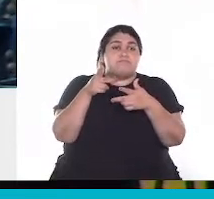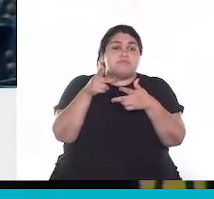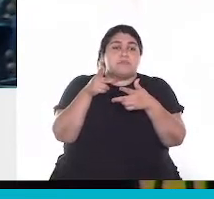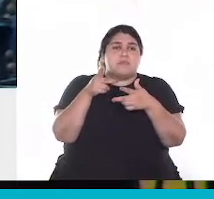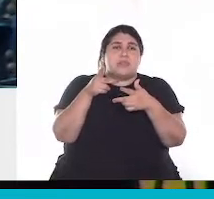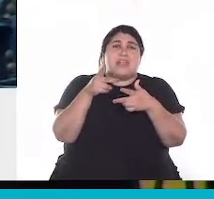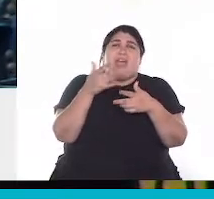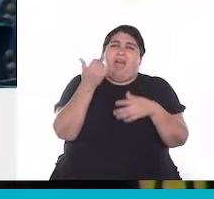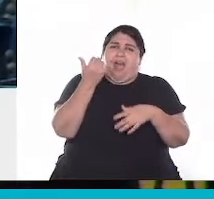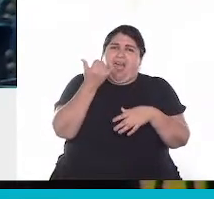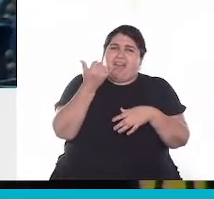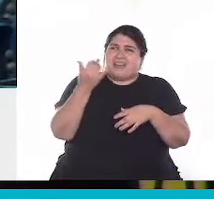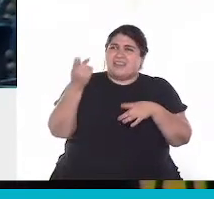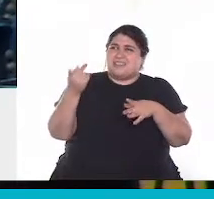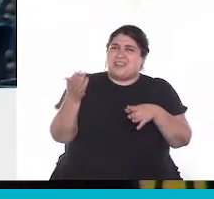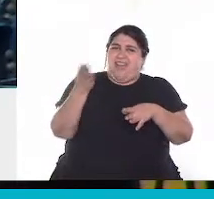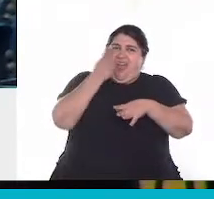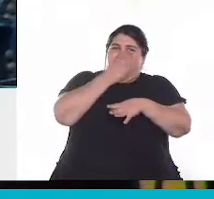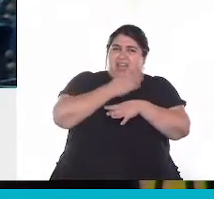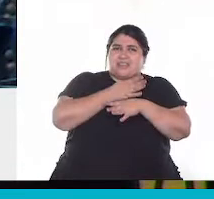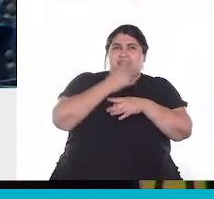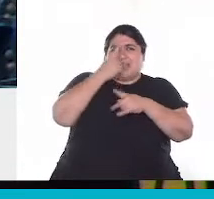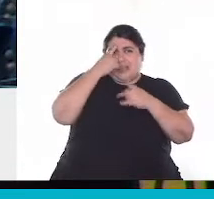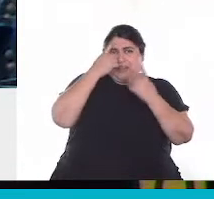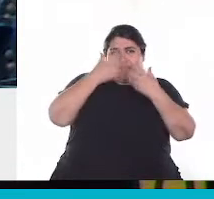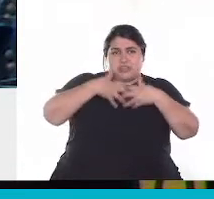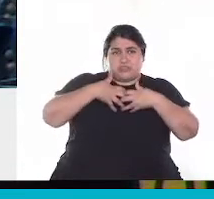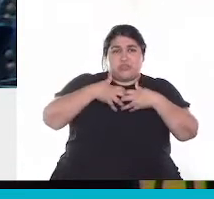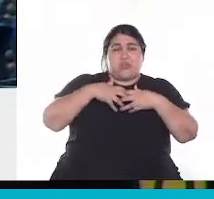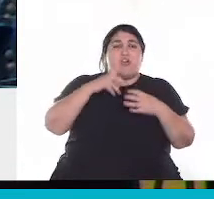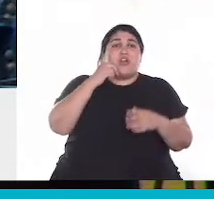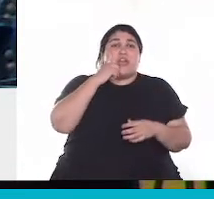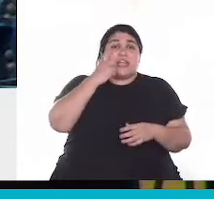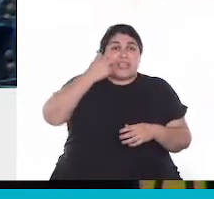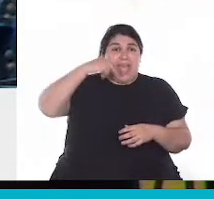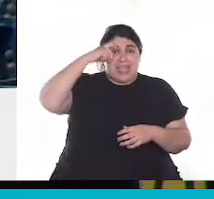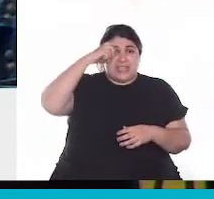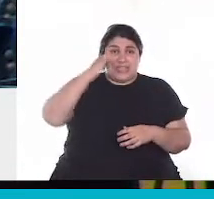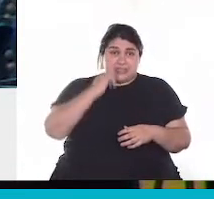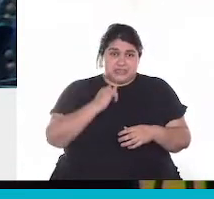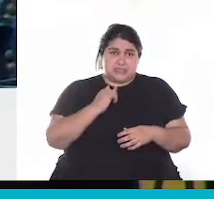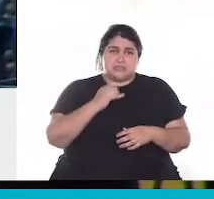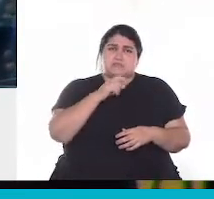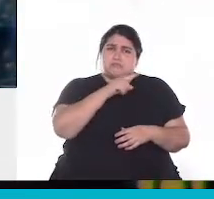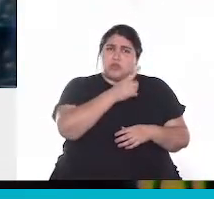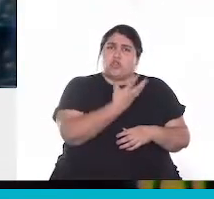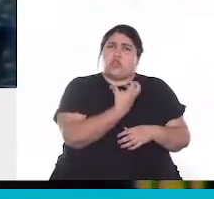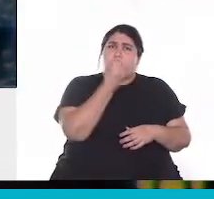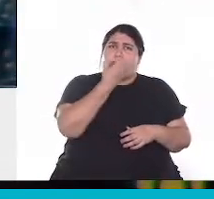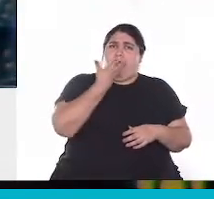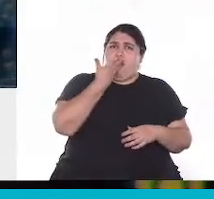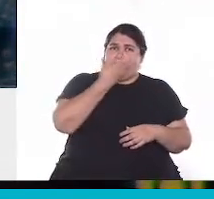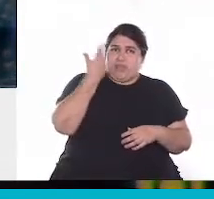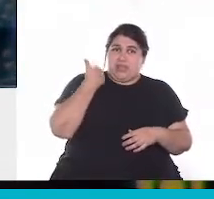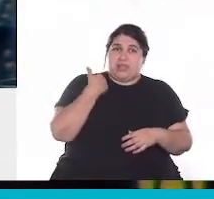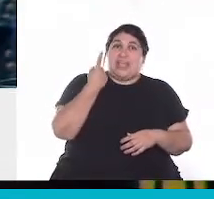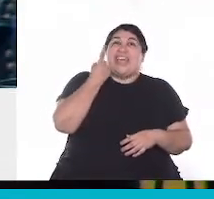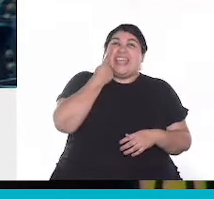las palabras y la reflexión de la diputada Yáñez. Yáñez, no es tan